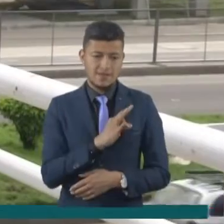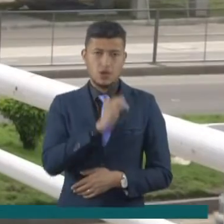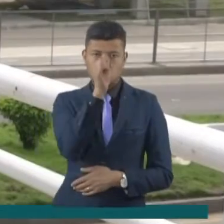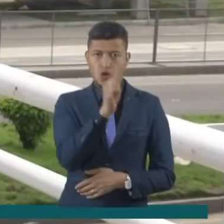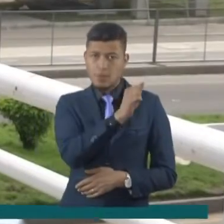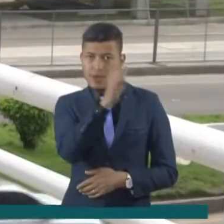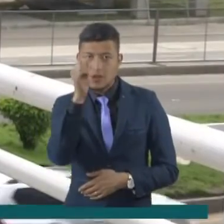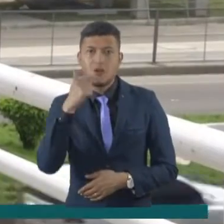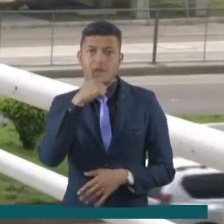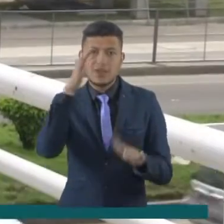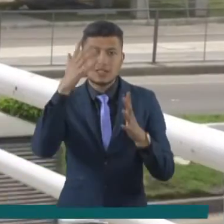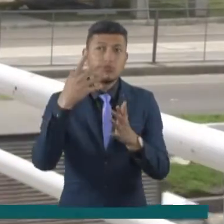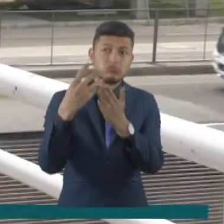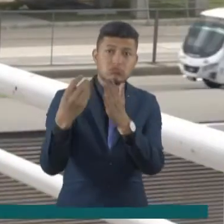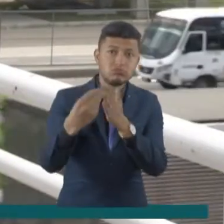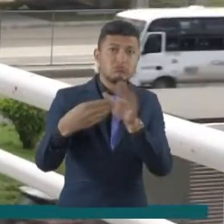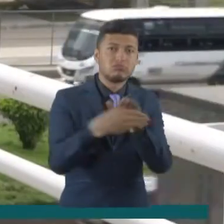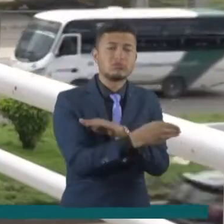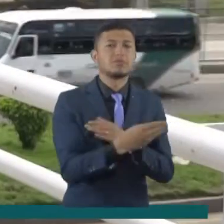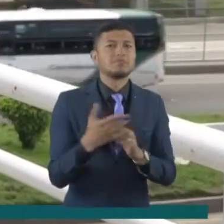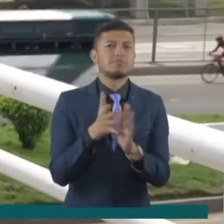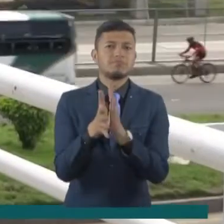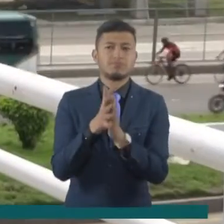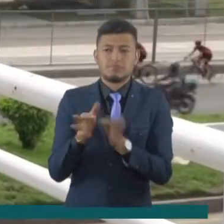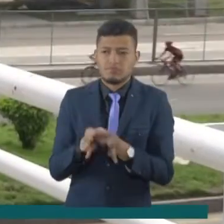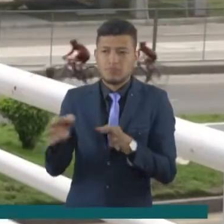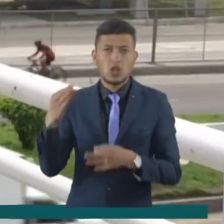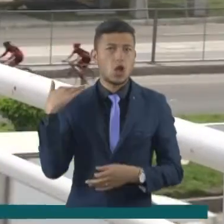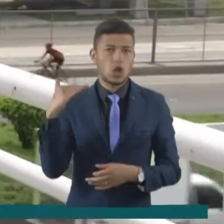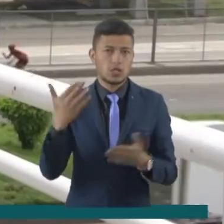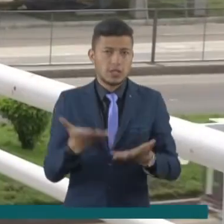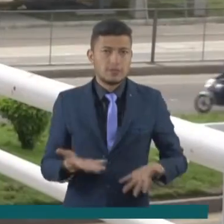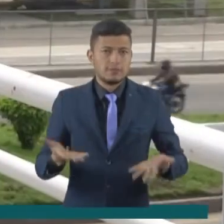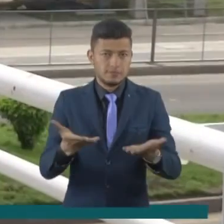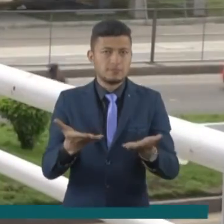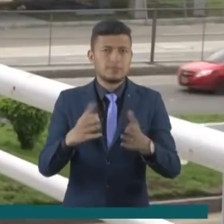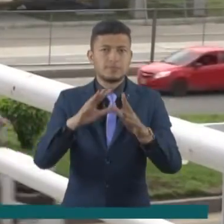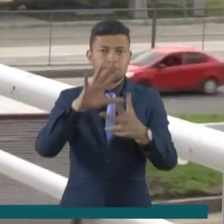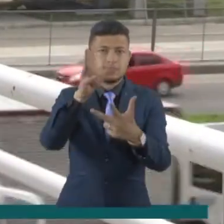éxodo de los puentes festivos. Desde el municipio de Cota, Erickson Ruiz, Enlace 13.